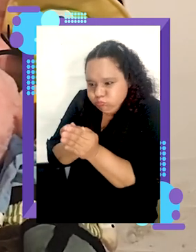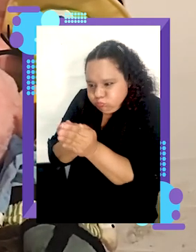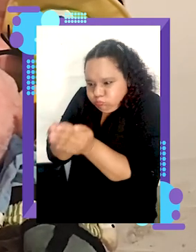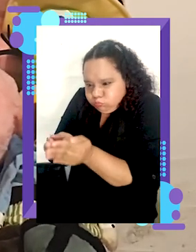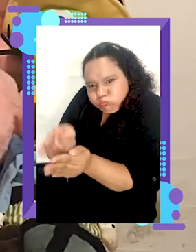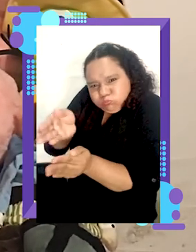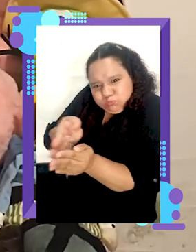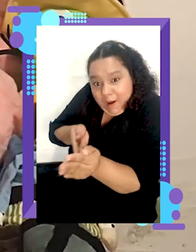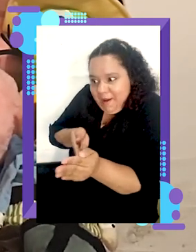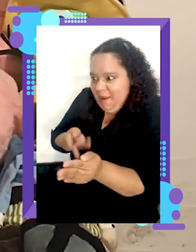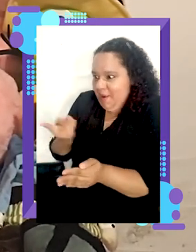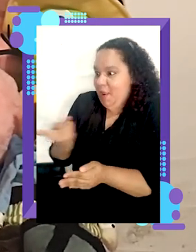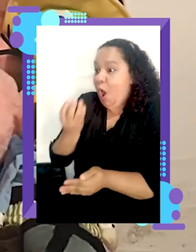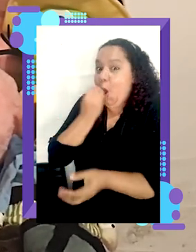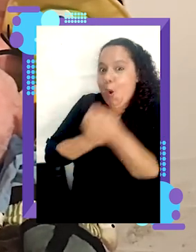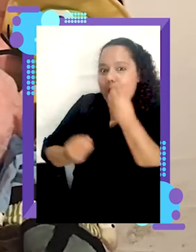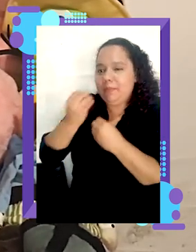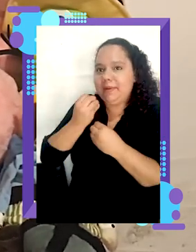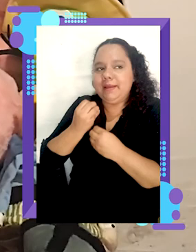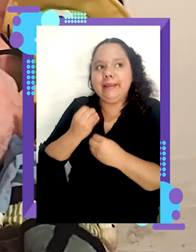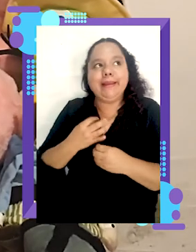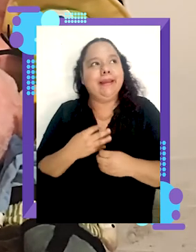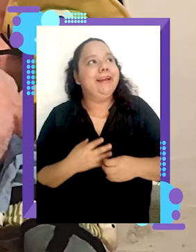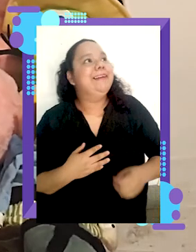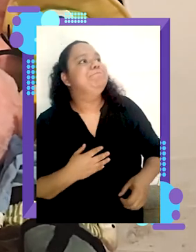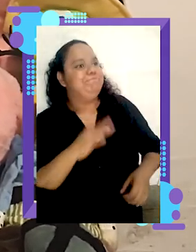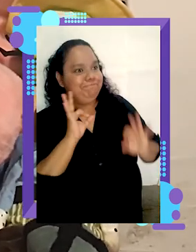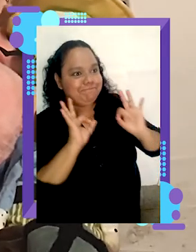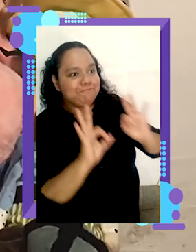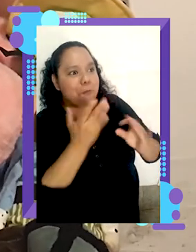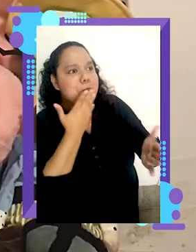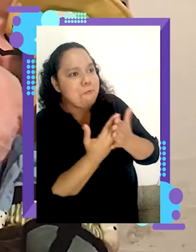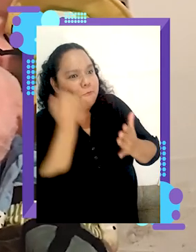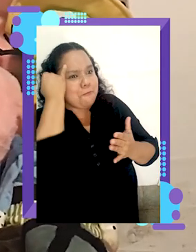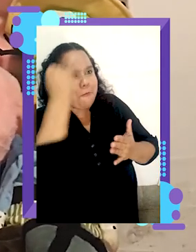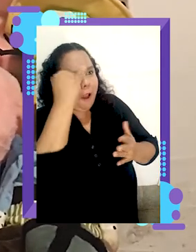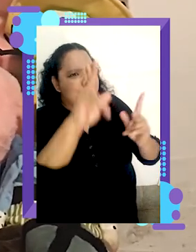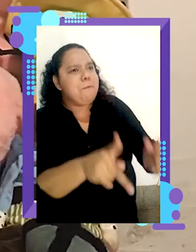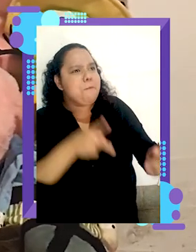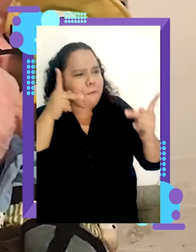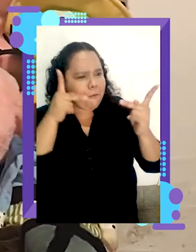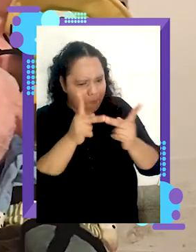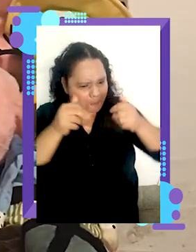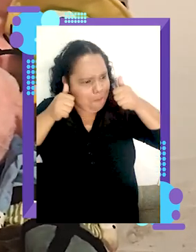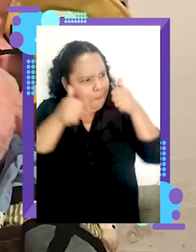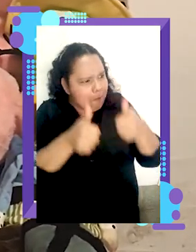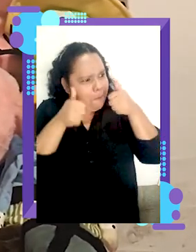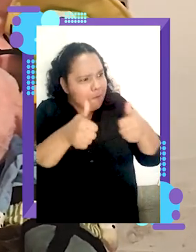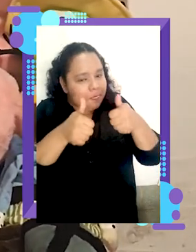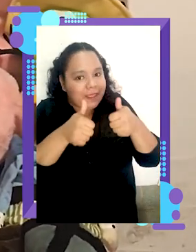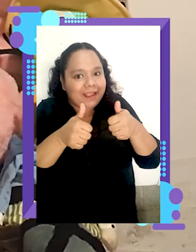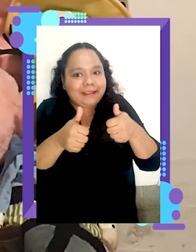lo comemos los dos juntos? Entonces, dijo Adabiu, ¡excelente! ¡Perfecto! ¡Me parece muy